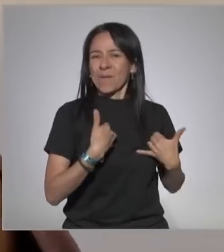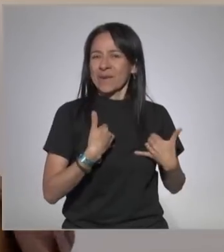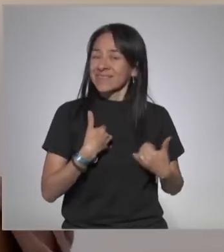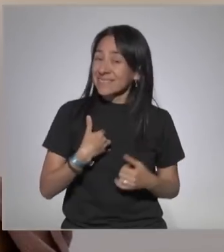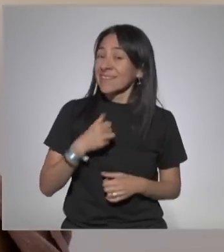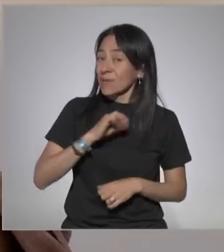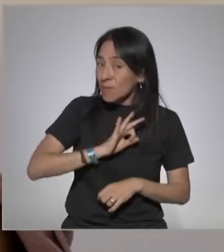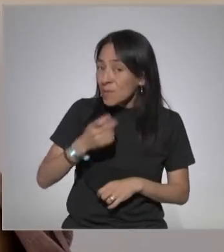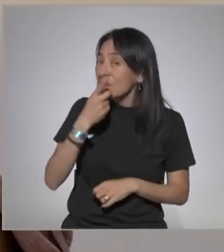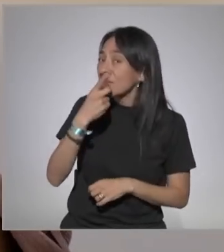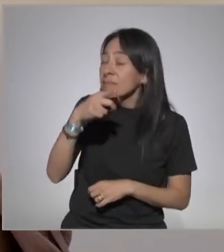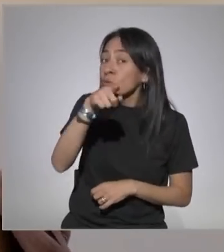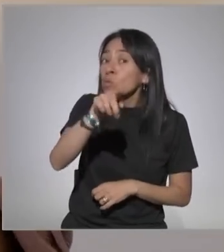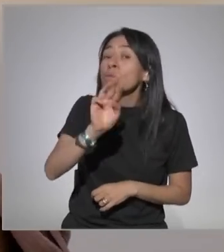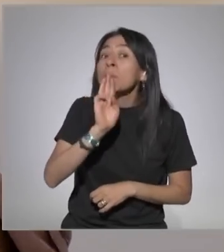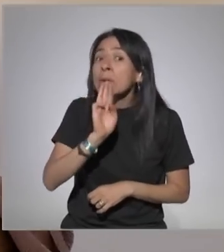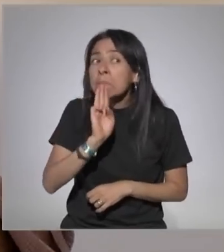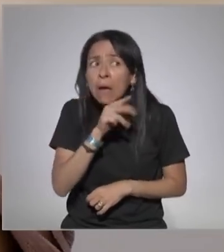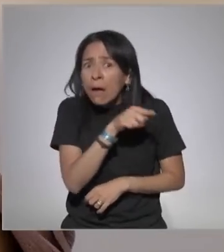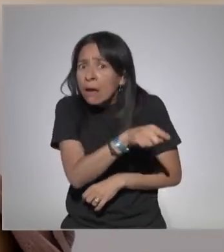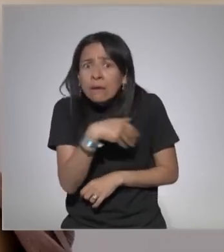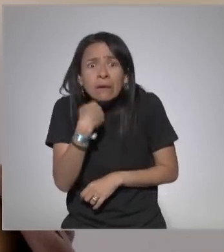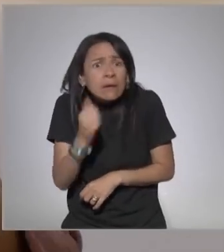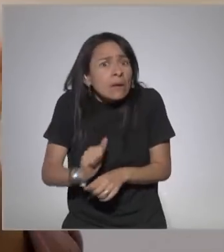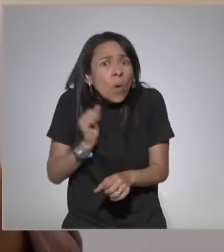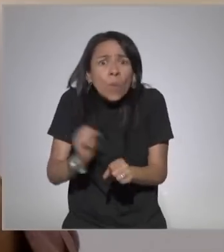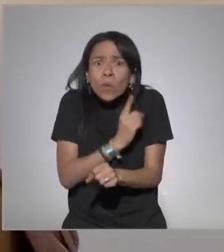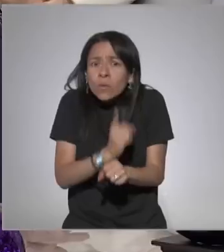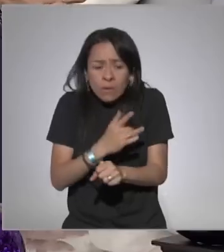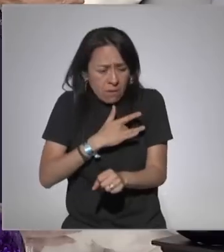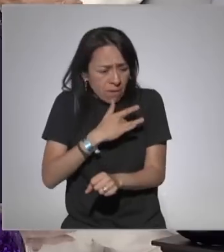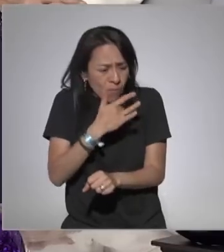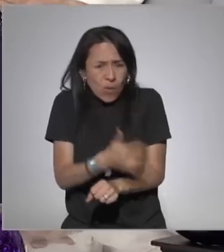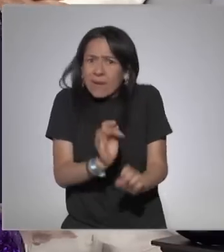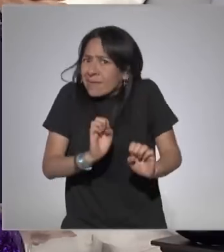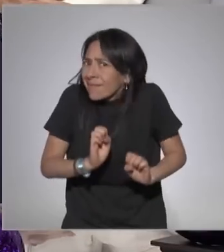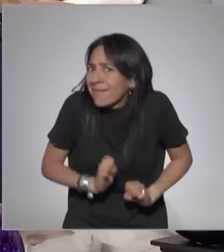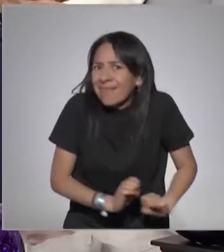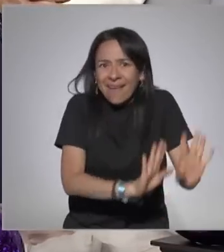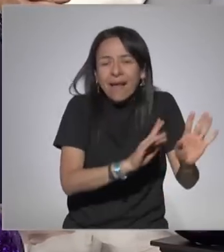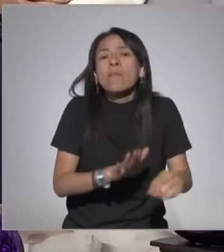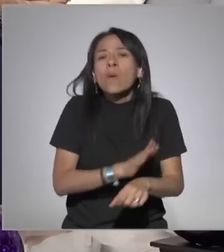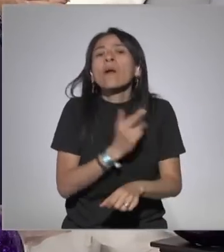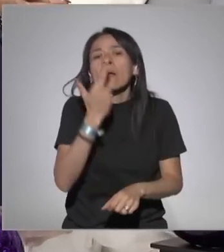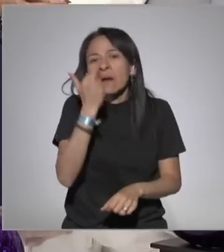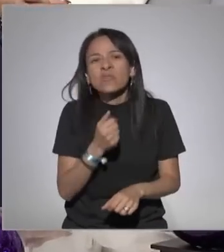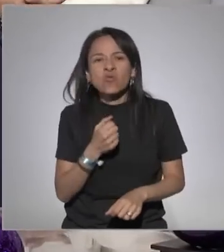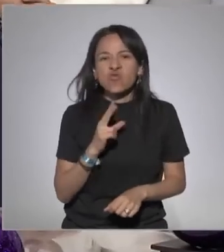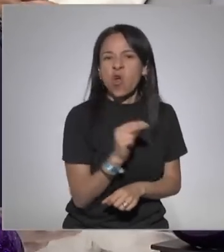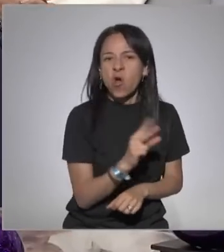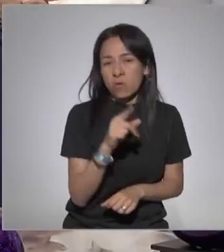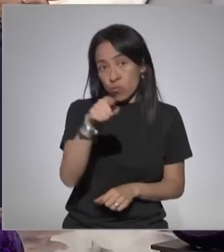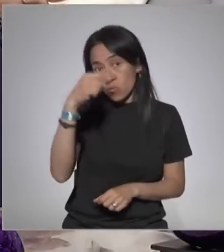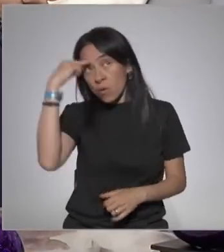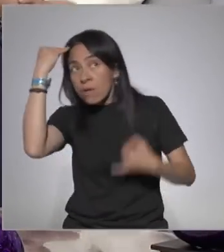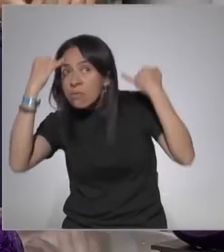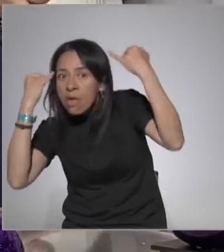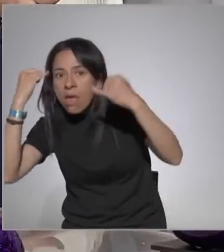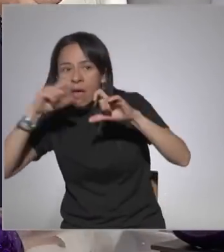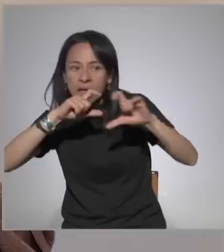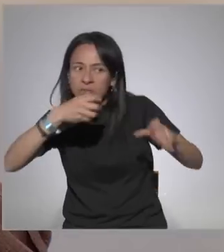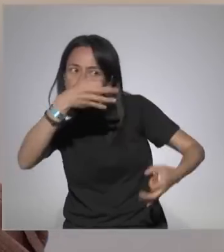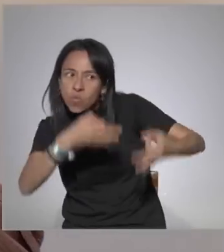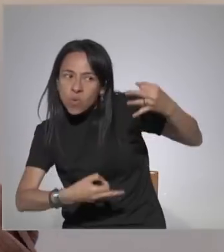le quites a tu mamá la oportunidad de estar enamorada por los prejuicios y las creencias que tú tienes. Apóyalas porque estar